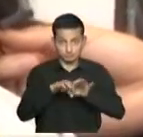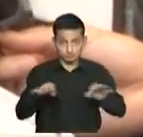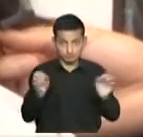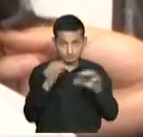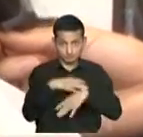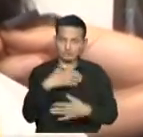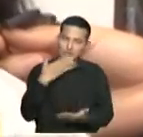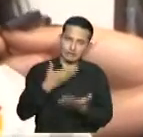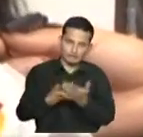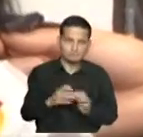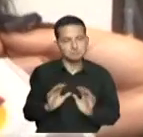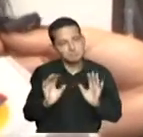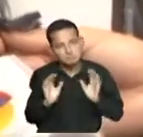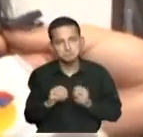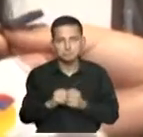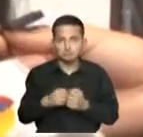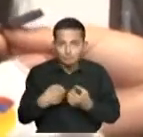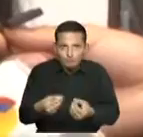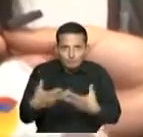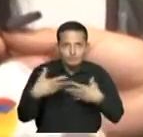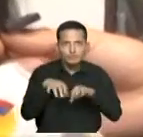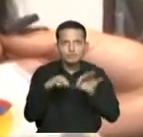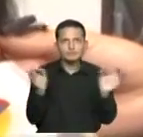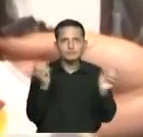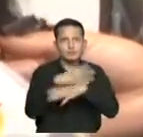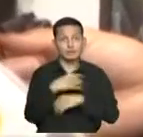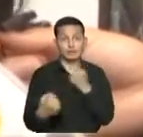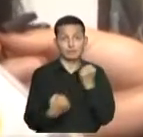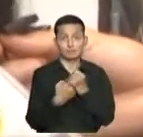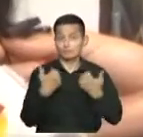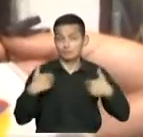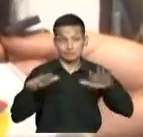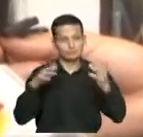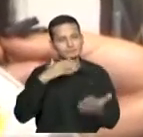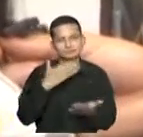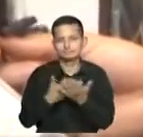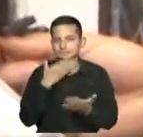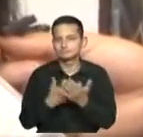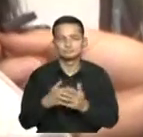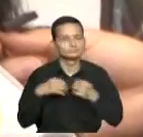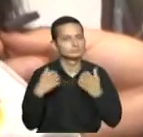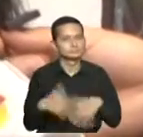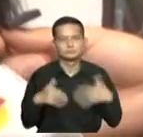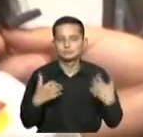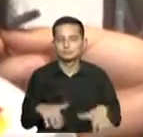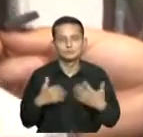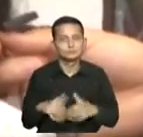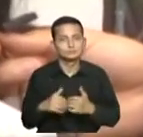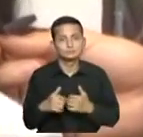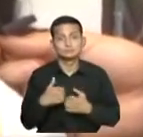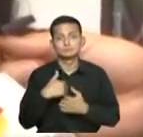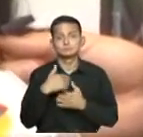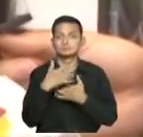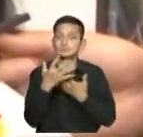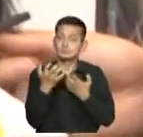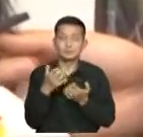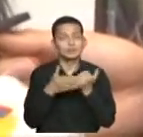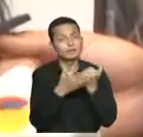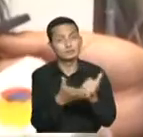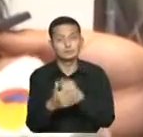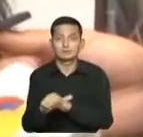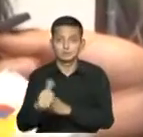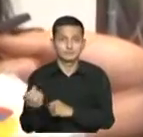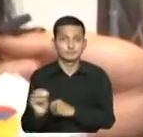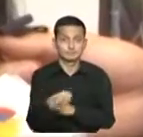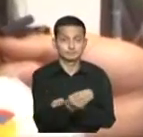Y ahorita me dicen que tengo la beca, me pueden apoyar en lo que quieran. O sea, es grandioso, me encantó. Y espero que sigan ayudando así los chicos, porque